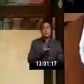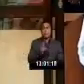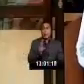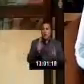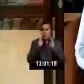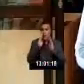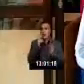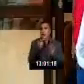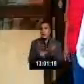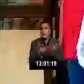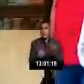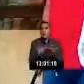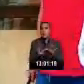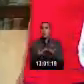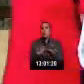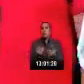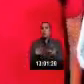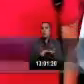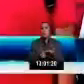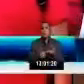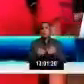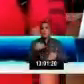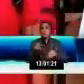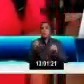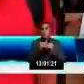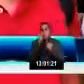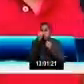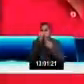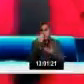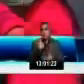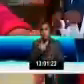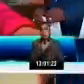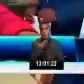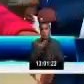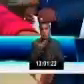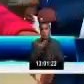atentos a los resultados de esta audiencia. Ustedes tienen más información en estudios.